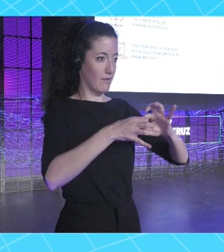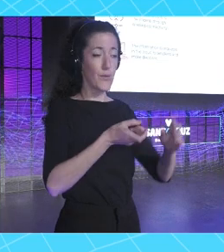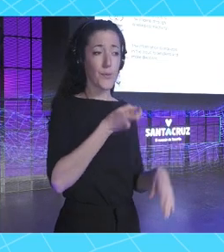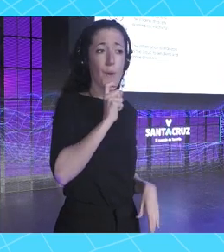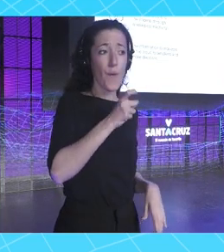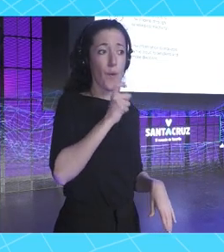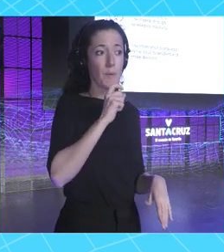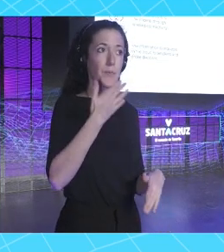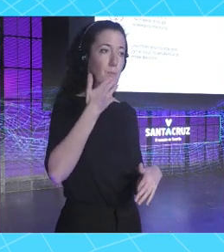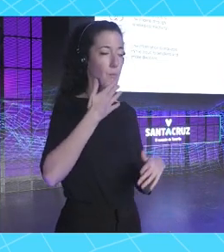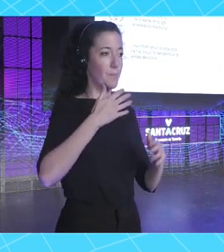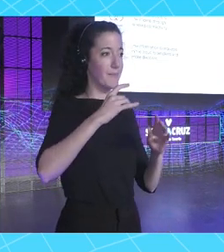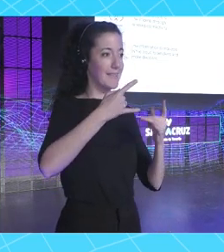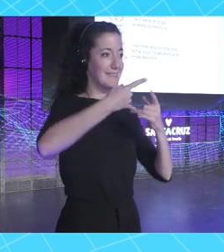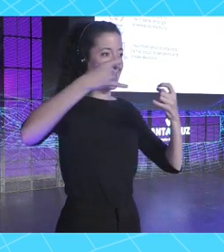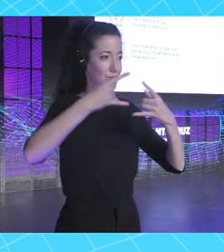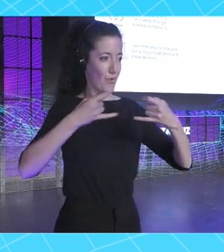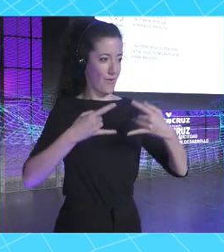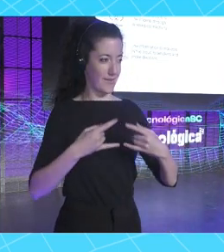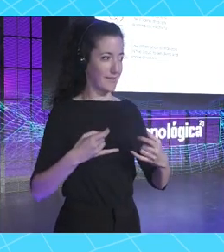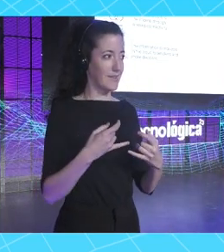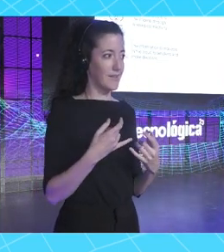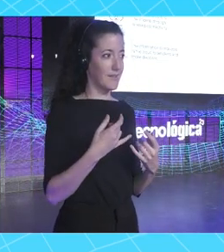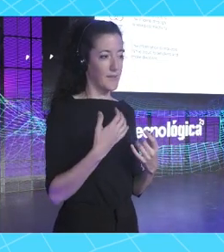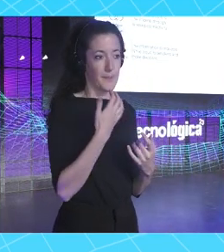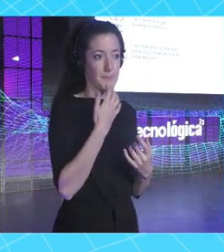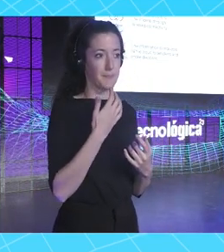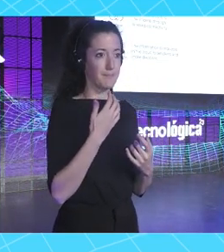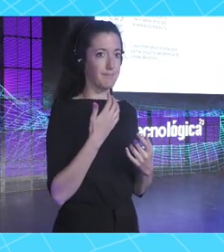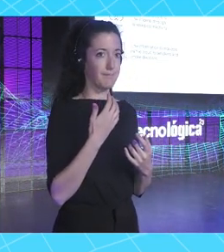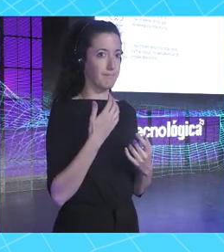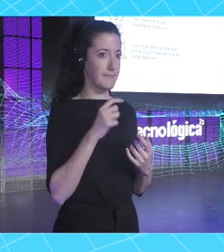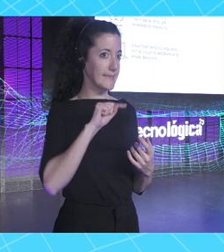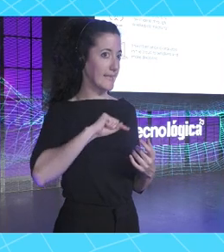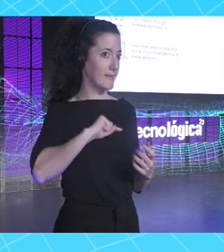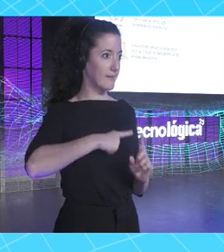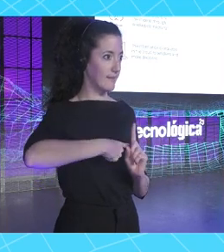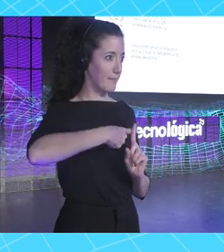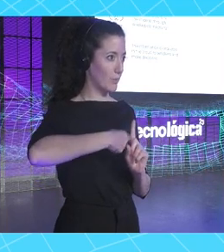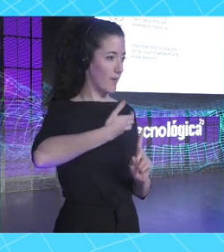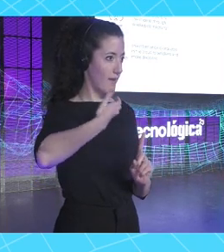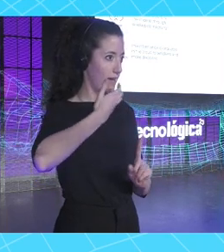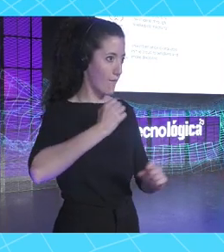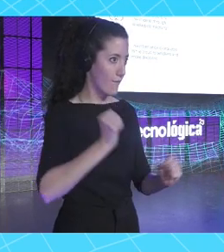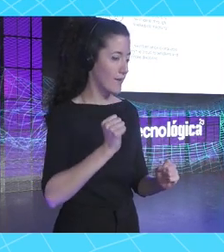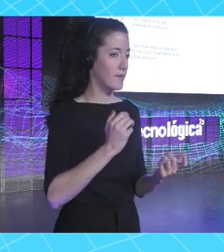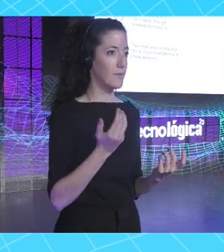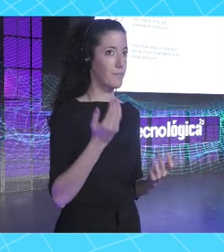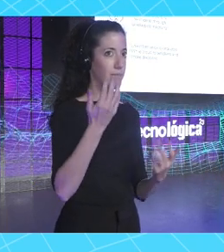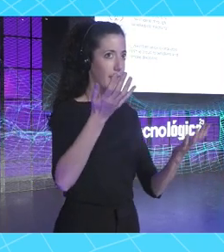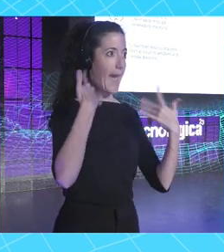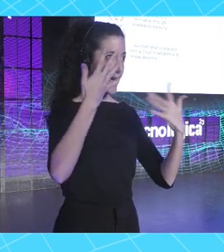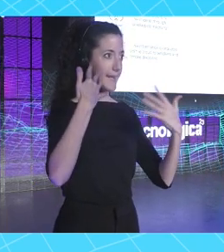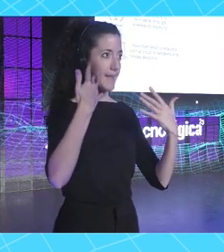los sentidos de internet vale el sentido de la temperatura la humedad la calidad del aire podemos detectar presión podemos